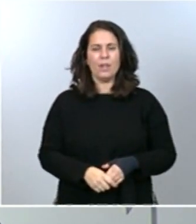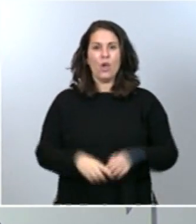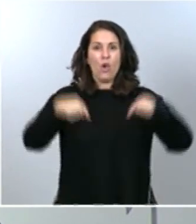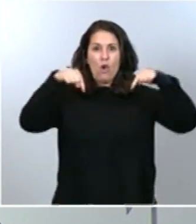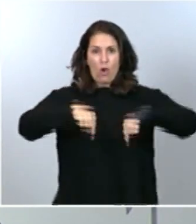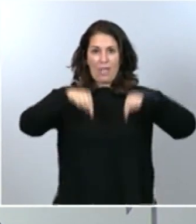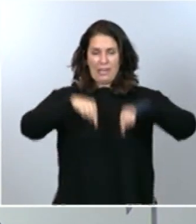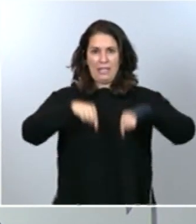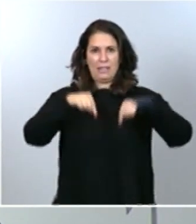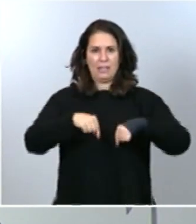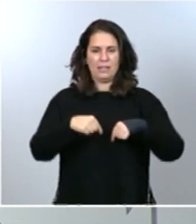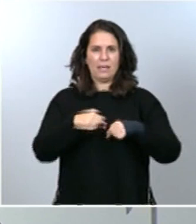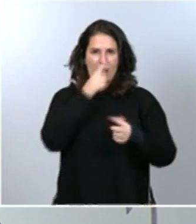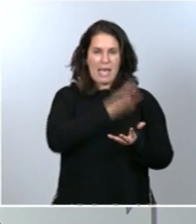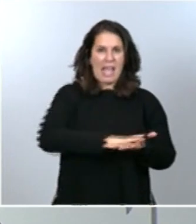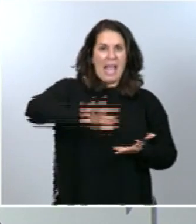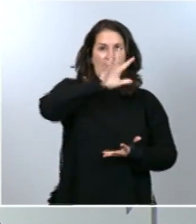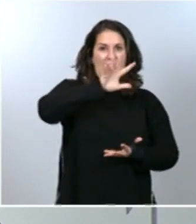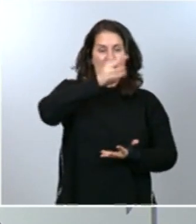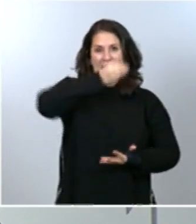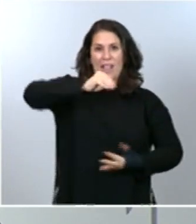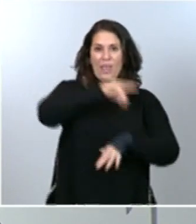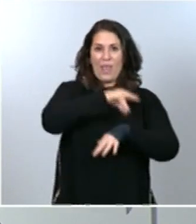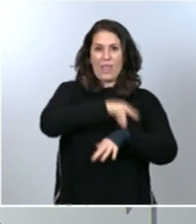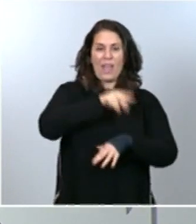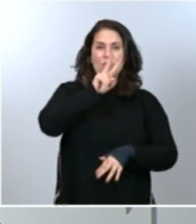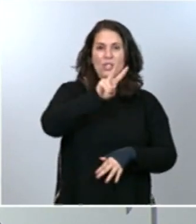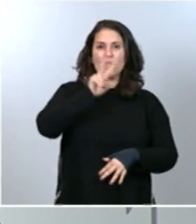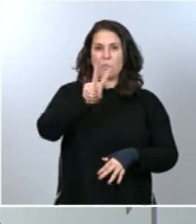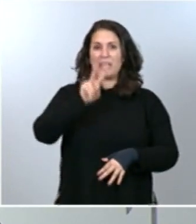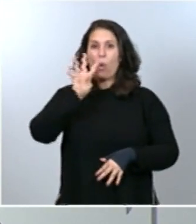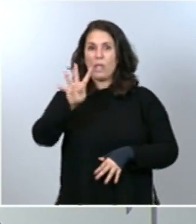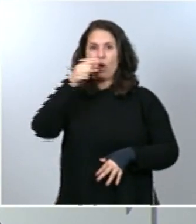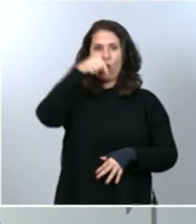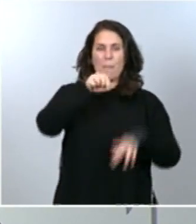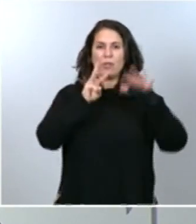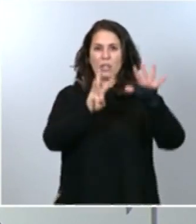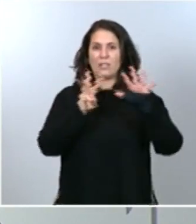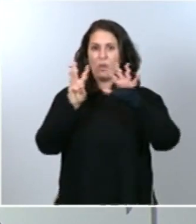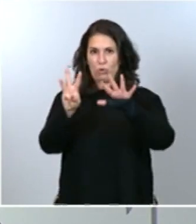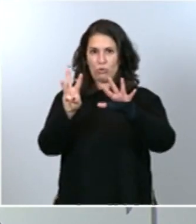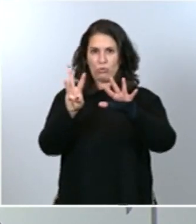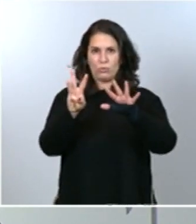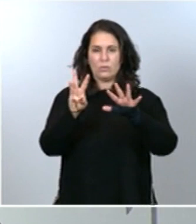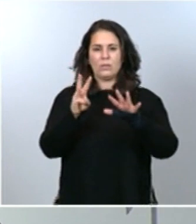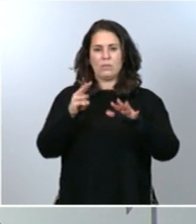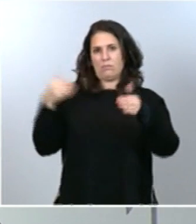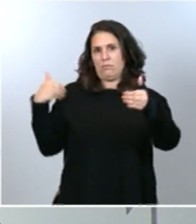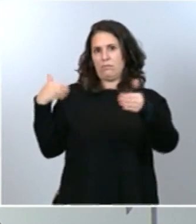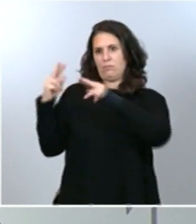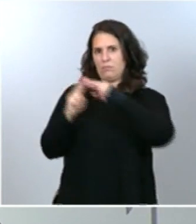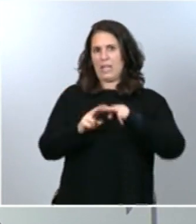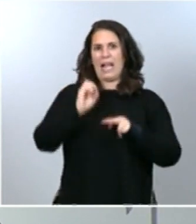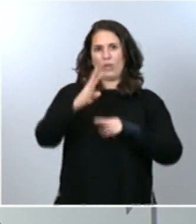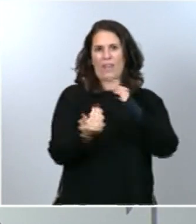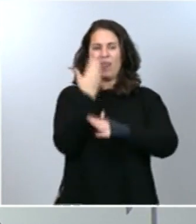acumulada se sitúa en 224 88 a 14 días esto supone un ligero incremento